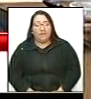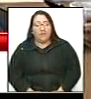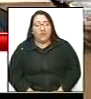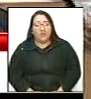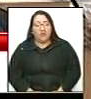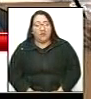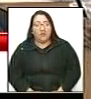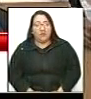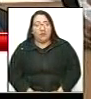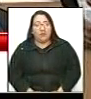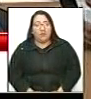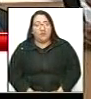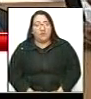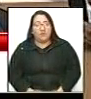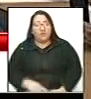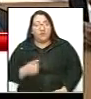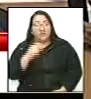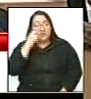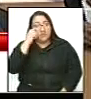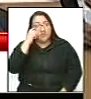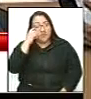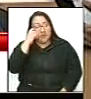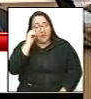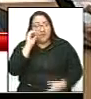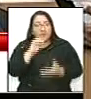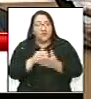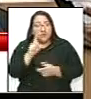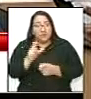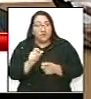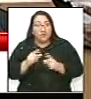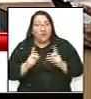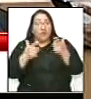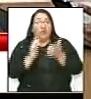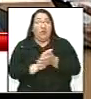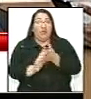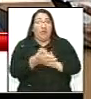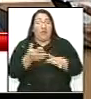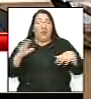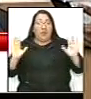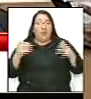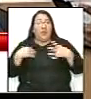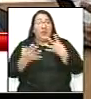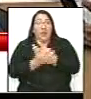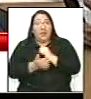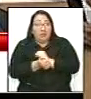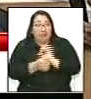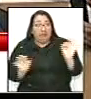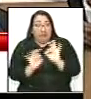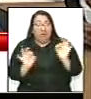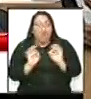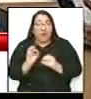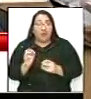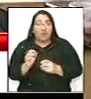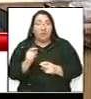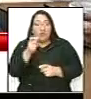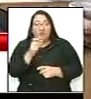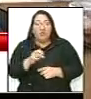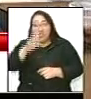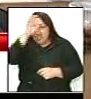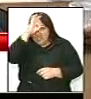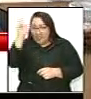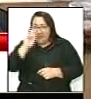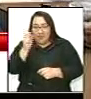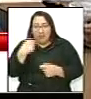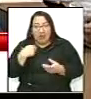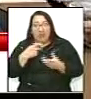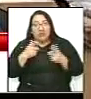la sola mención de un colaborador que para salvarse de la cárcel. Y el colaborador no es una persona inocente, es una persona que para